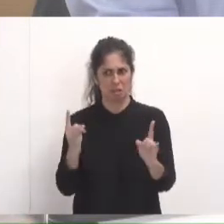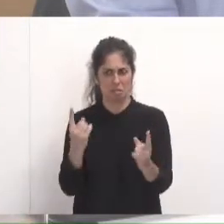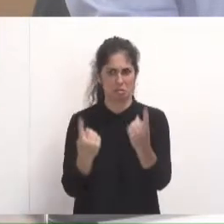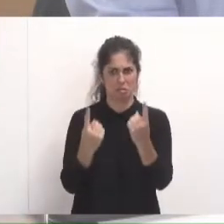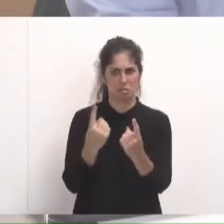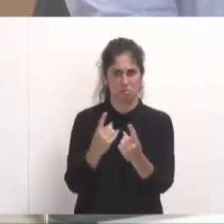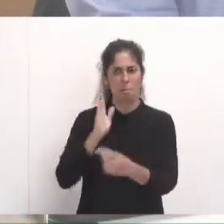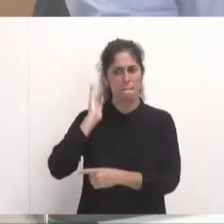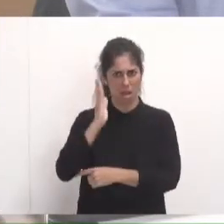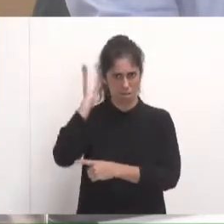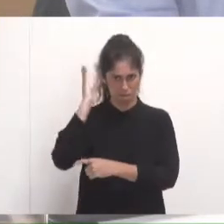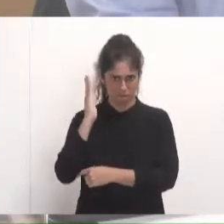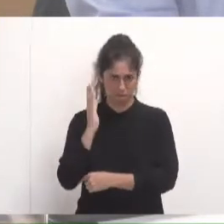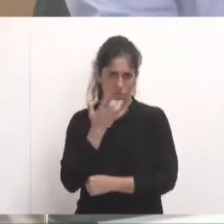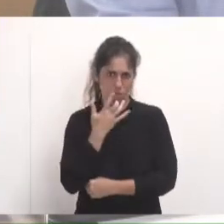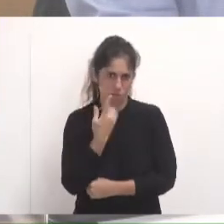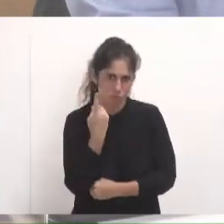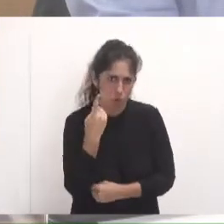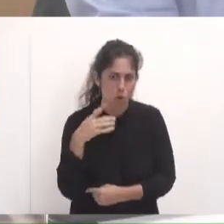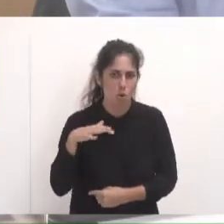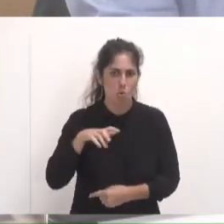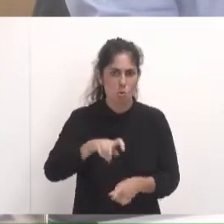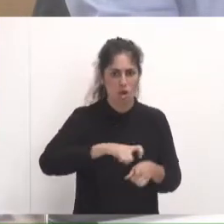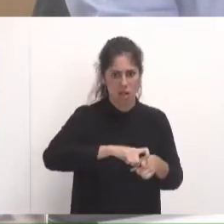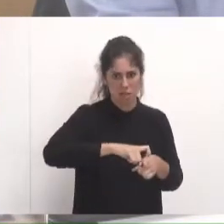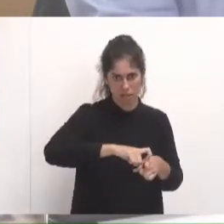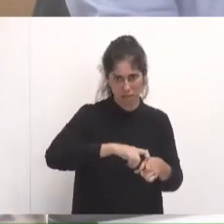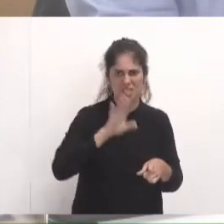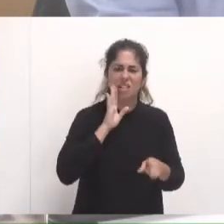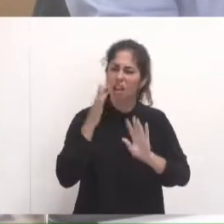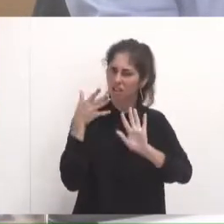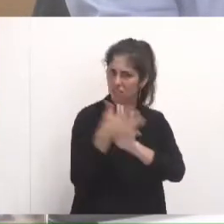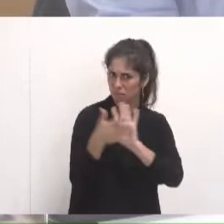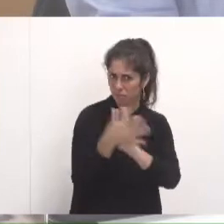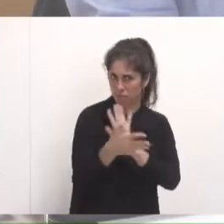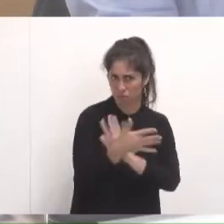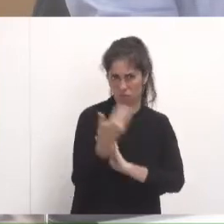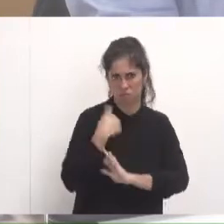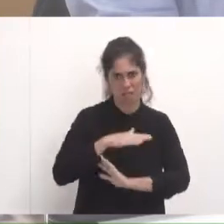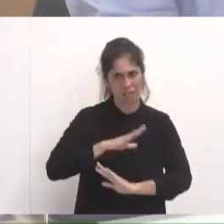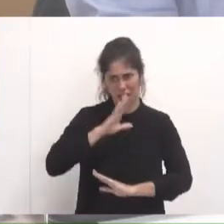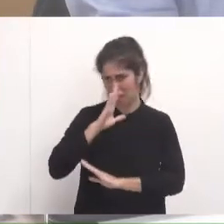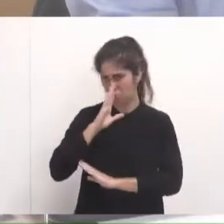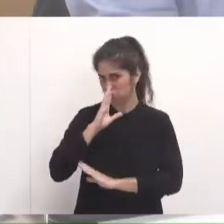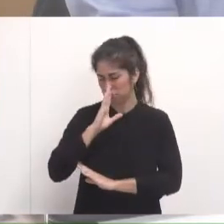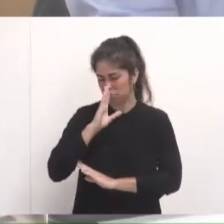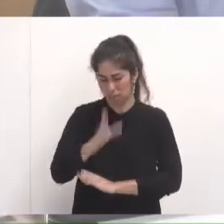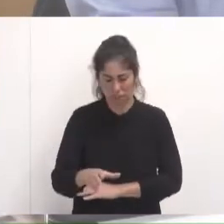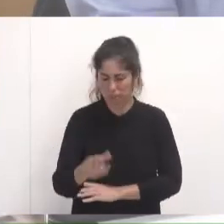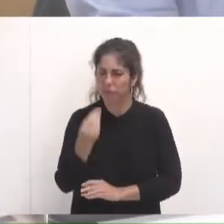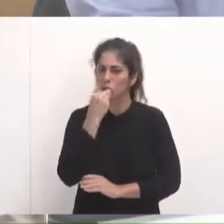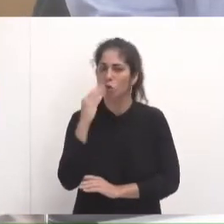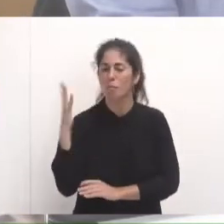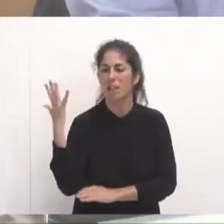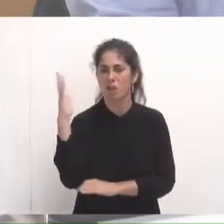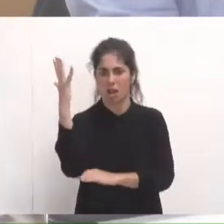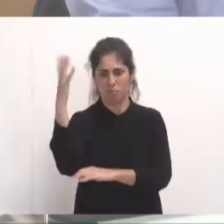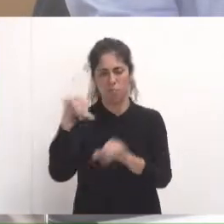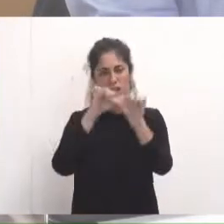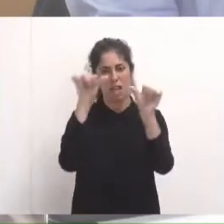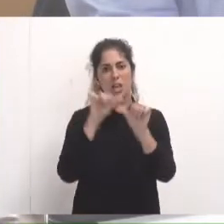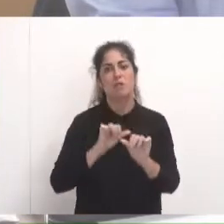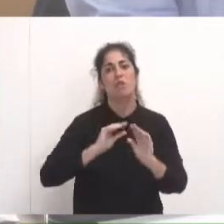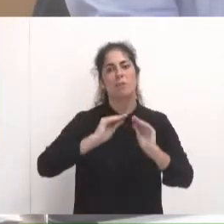lo dije, que tenemos una de las especies, que es la Cádiz par, que sí afecta generalmente a los árboles, pero tiene otra forma de actuación completamente diferente, más